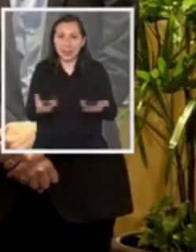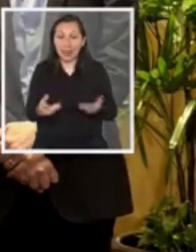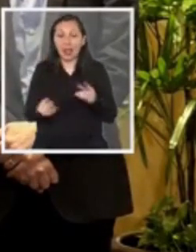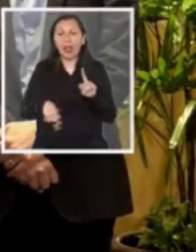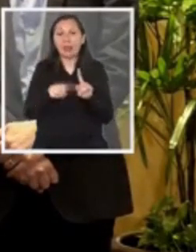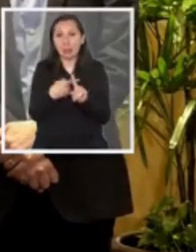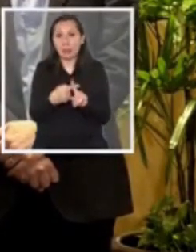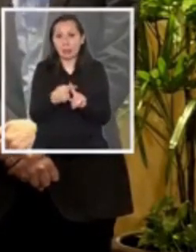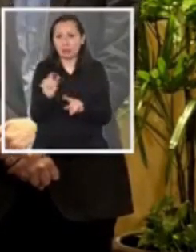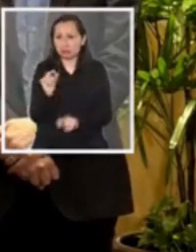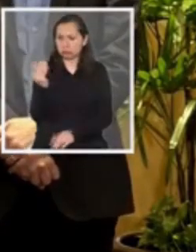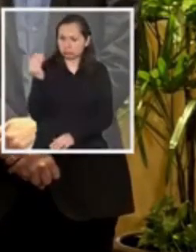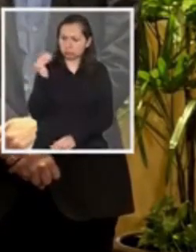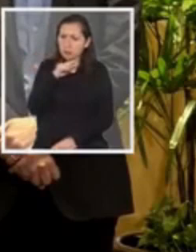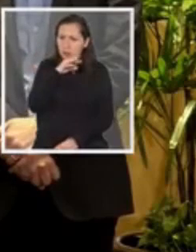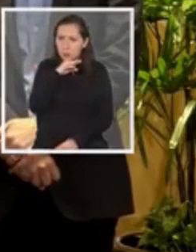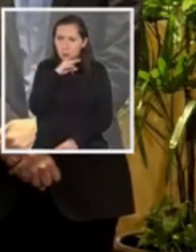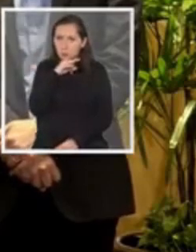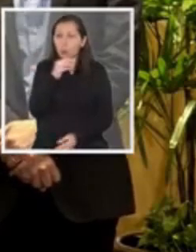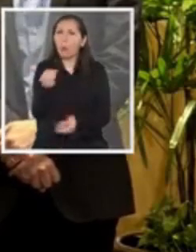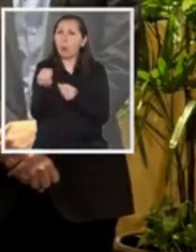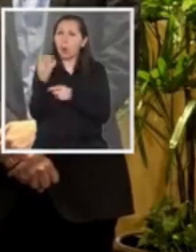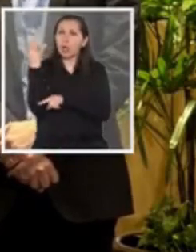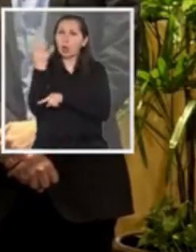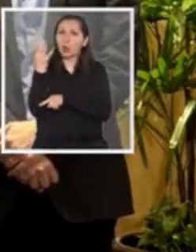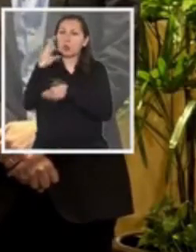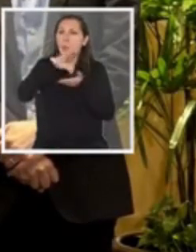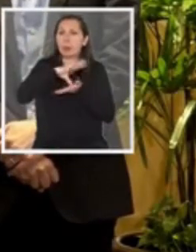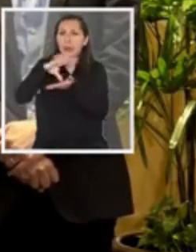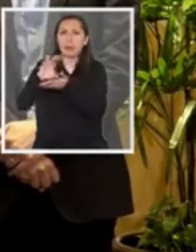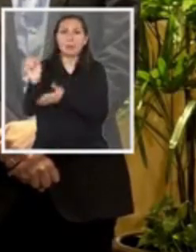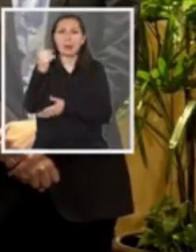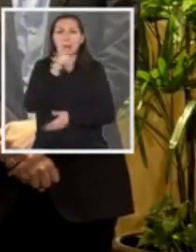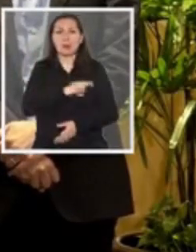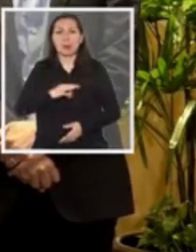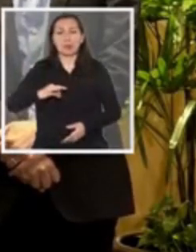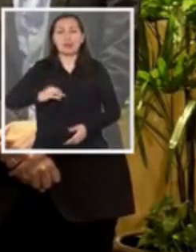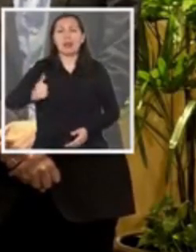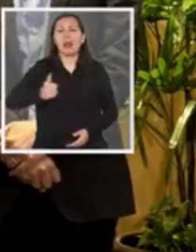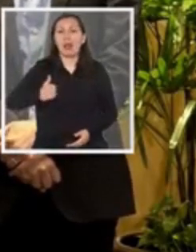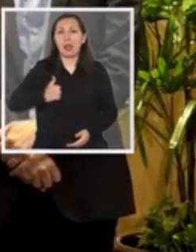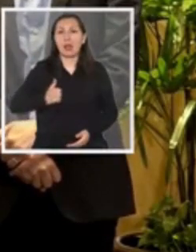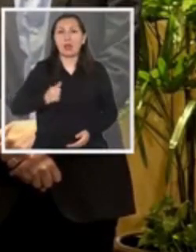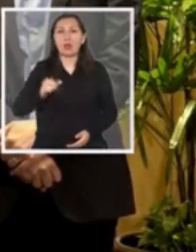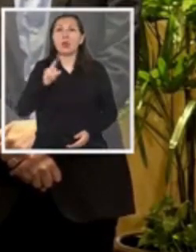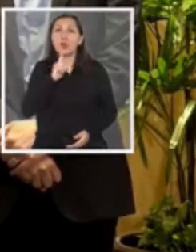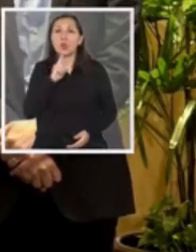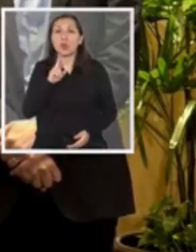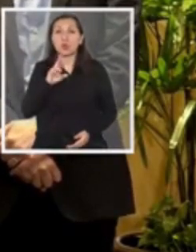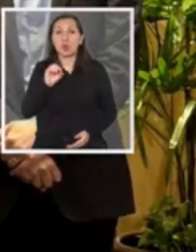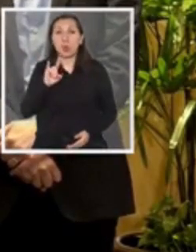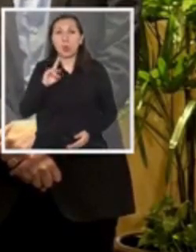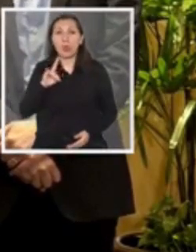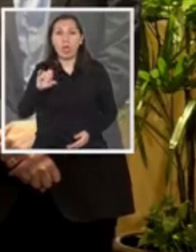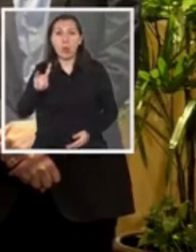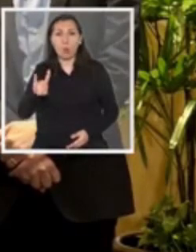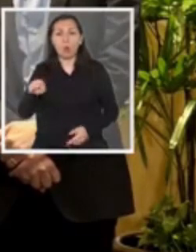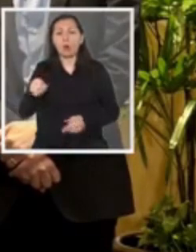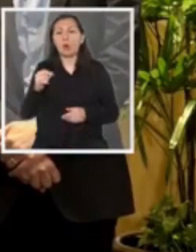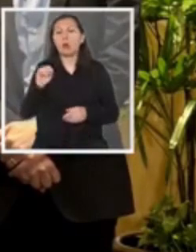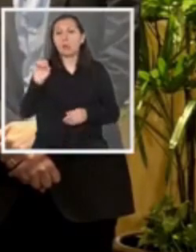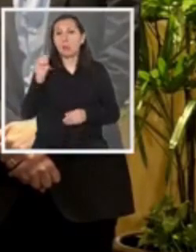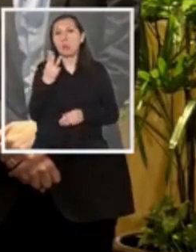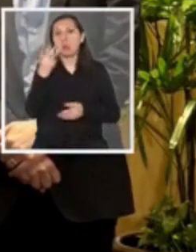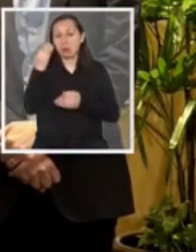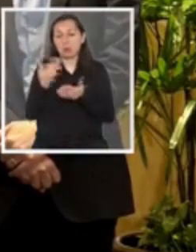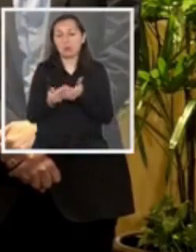hace solamente unos minutos tuve una muy buena reunión bilateral con el primer ministro de Canadá, Justin Trudeau, ya es la tercera vez que nos encontramos, y hemos